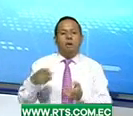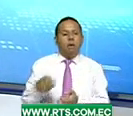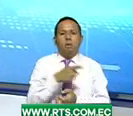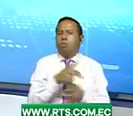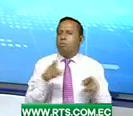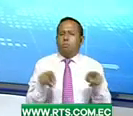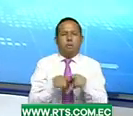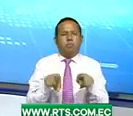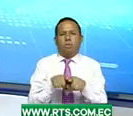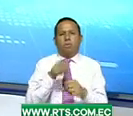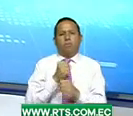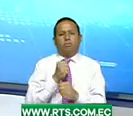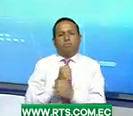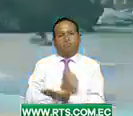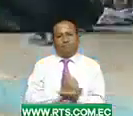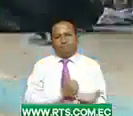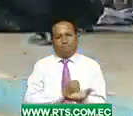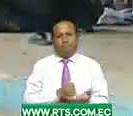delito.